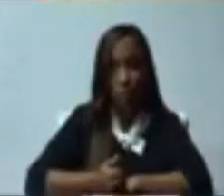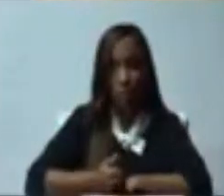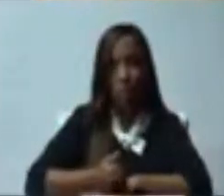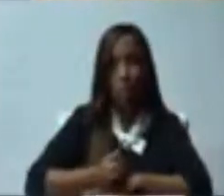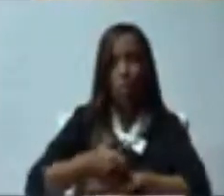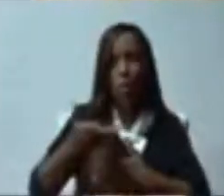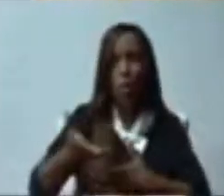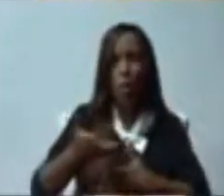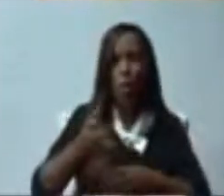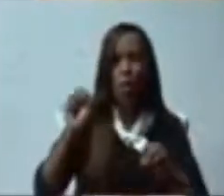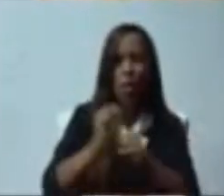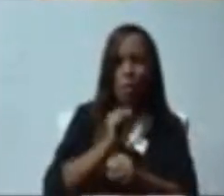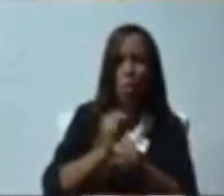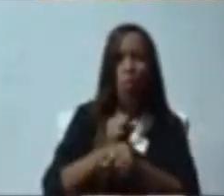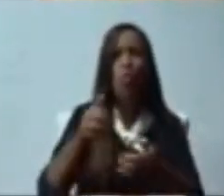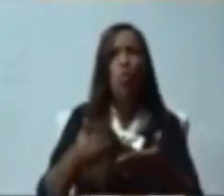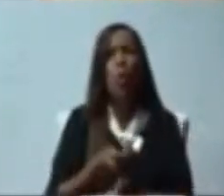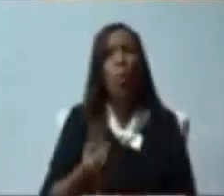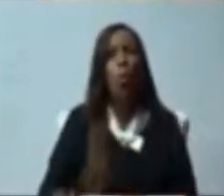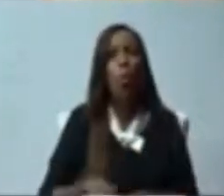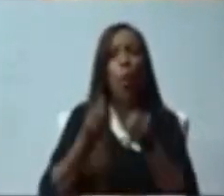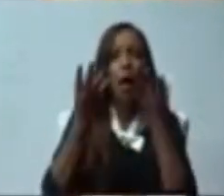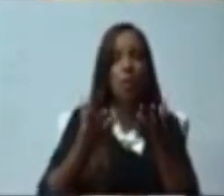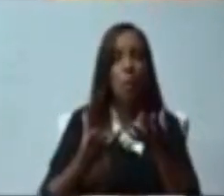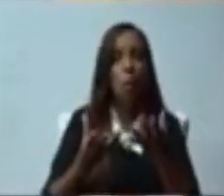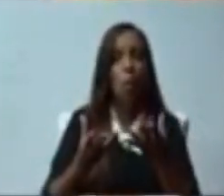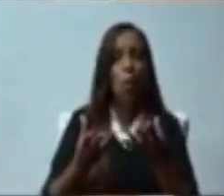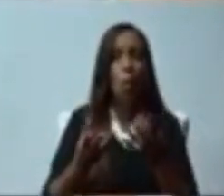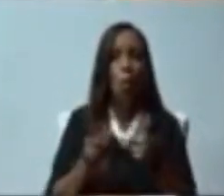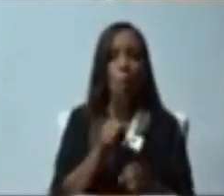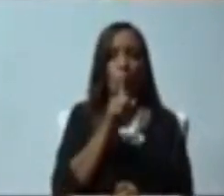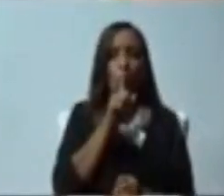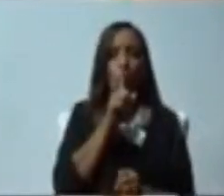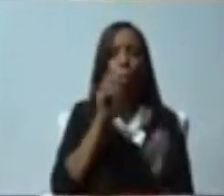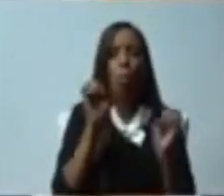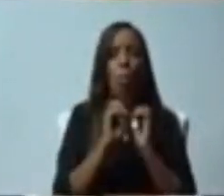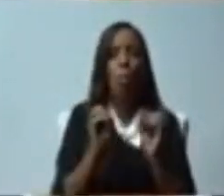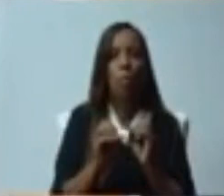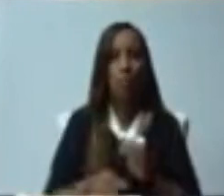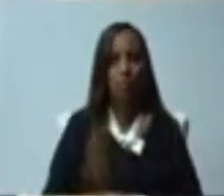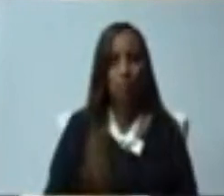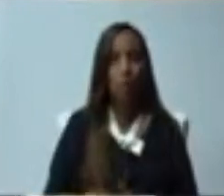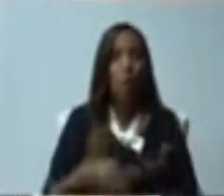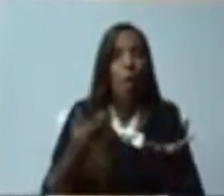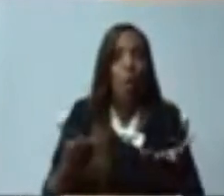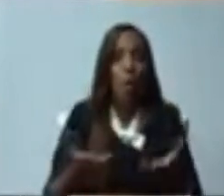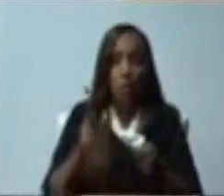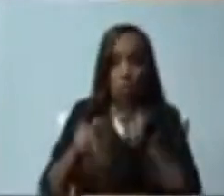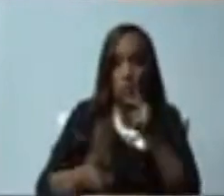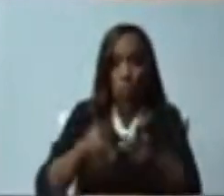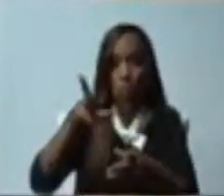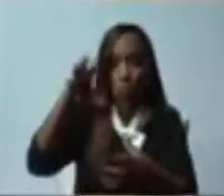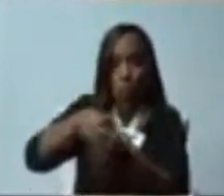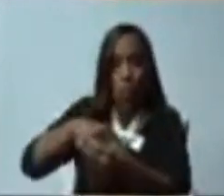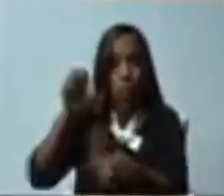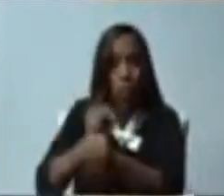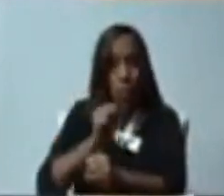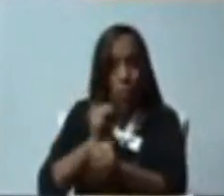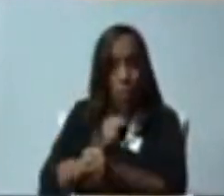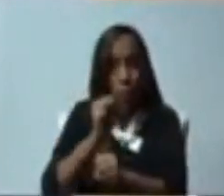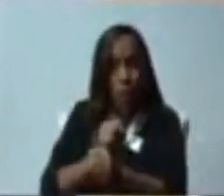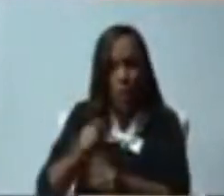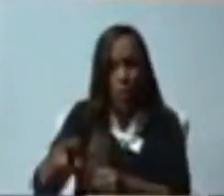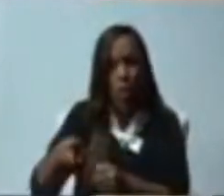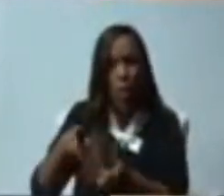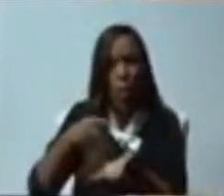los salarios a todos los empleados que habitan en tu instituciones que tienen excepciones fiscales.